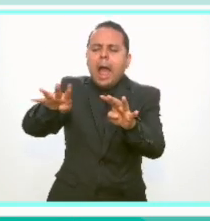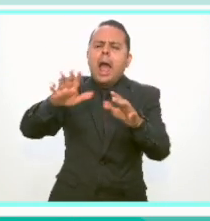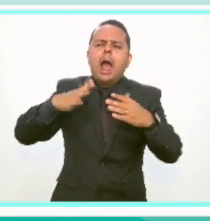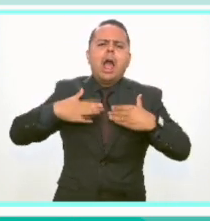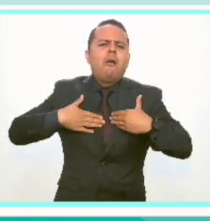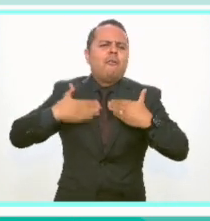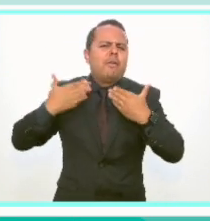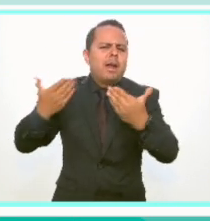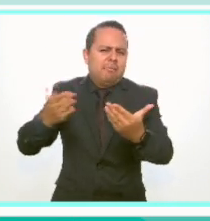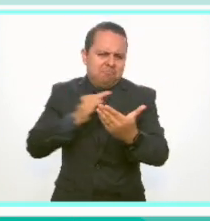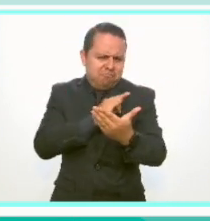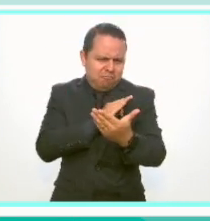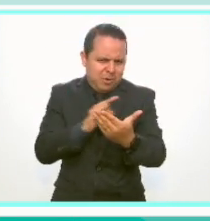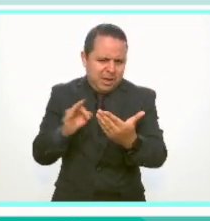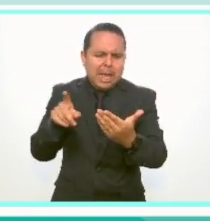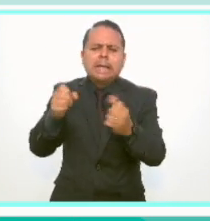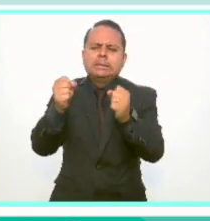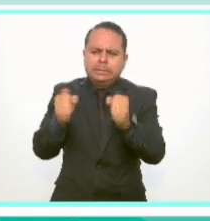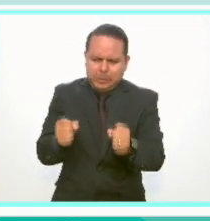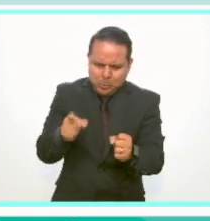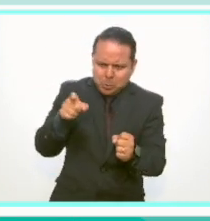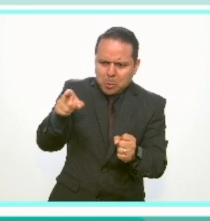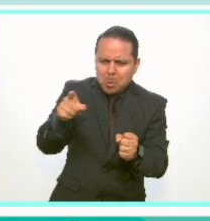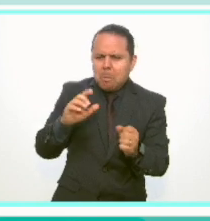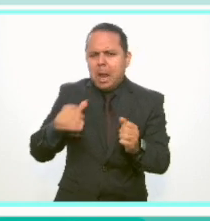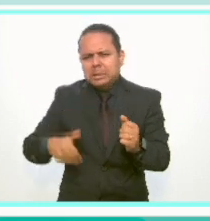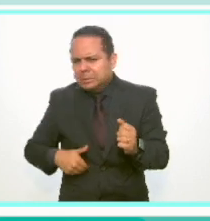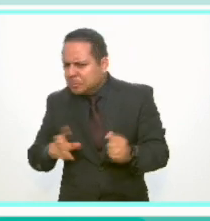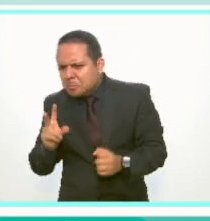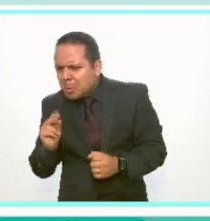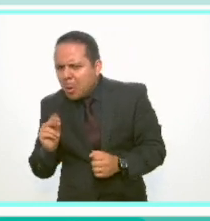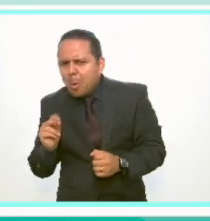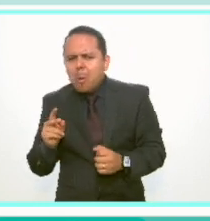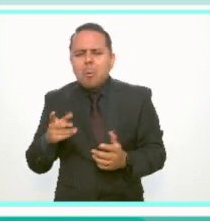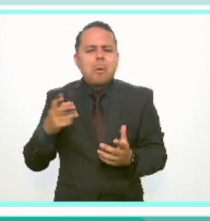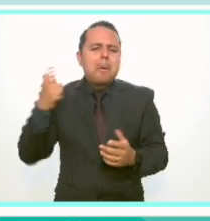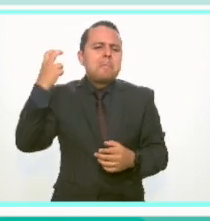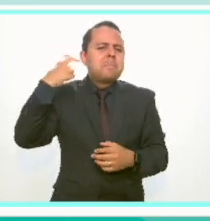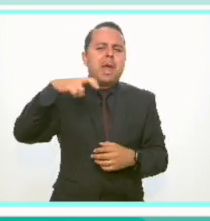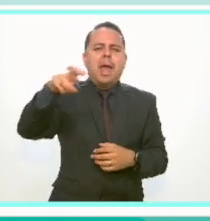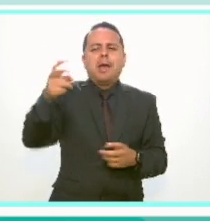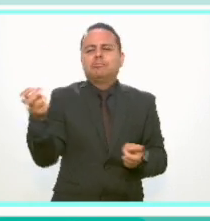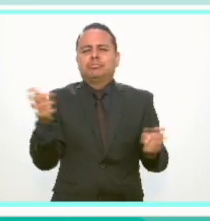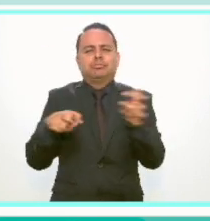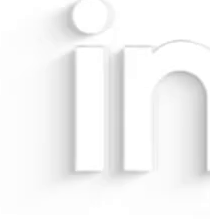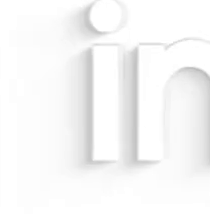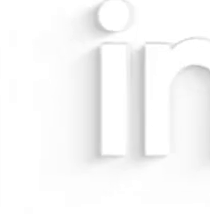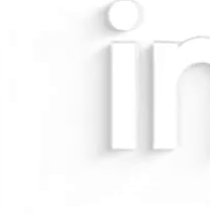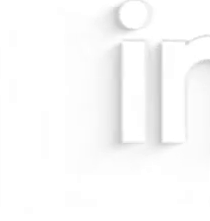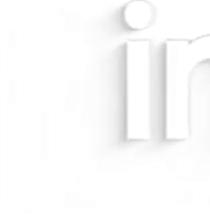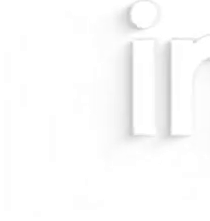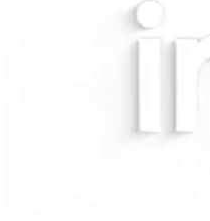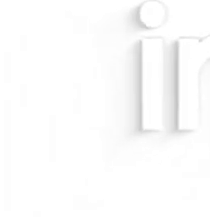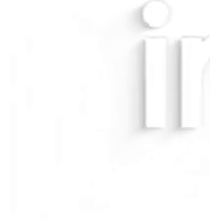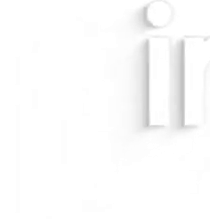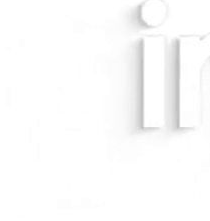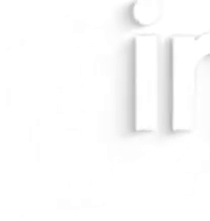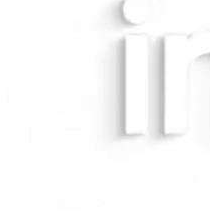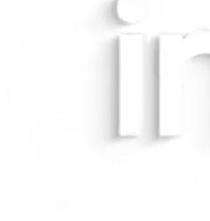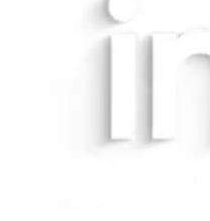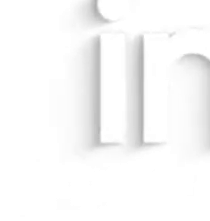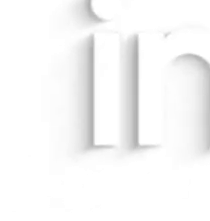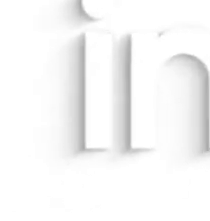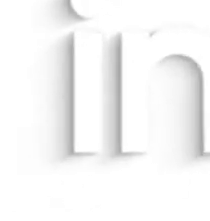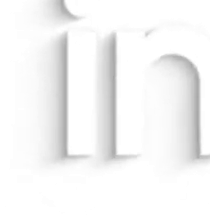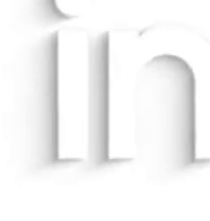conozca y tenga la certeza y la seguridad de viajar en este Tren Maya. Thank you.